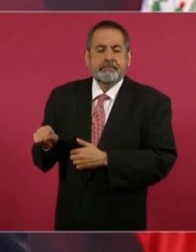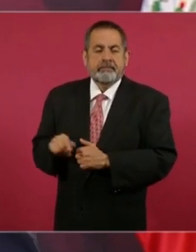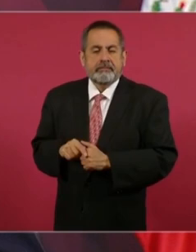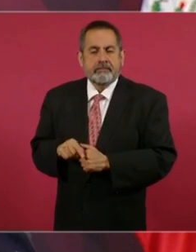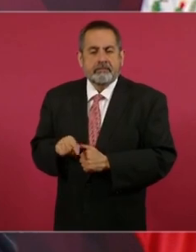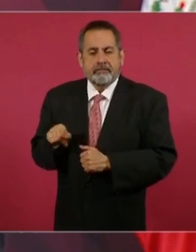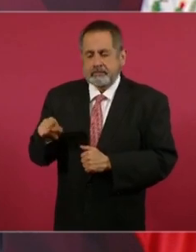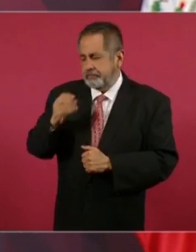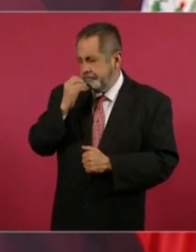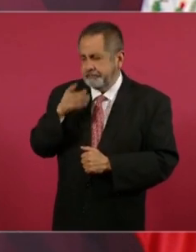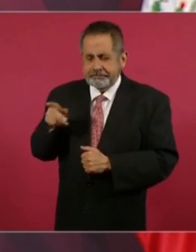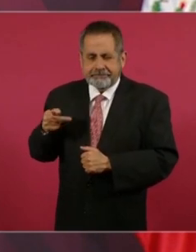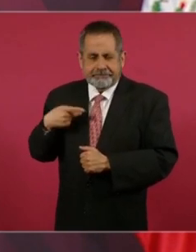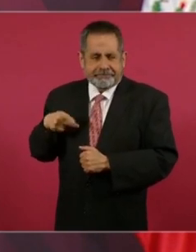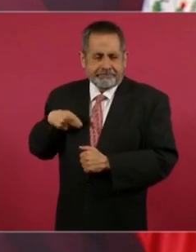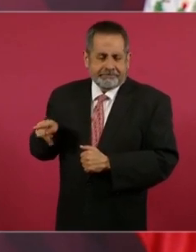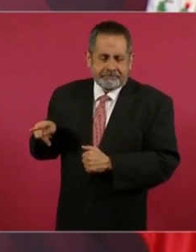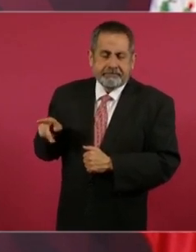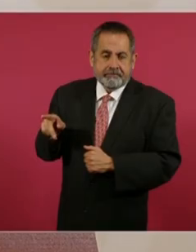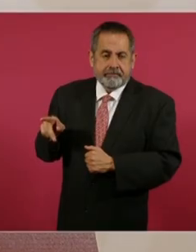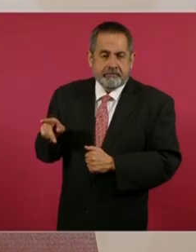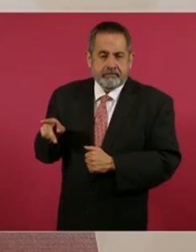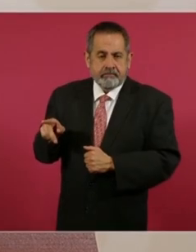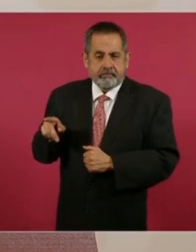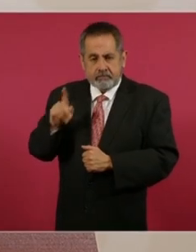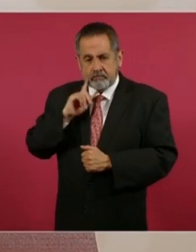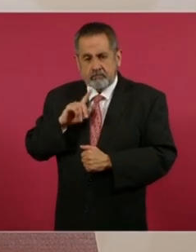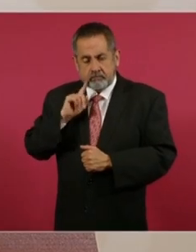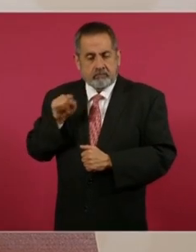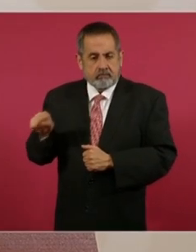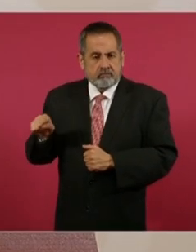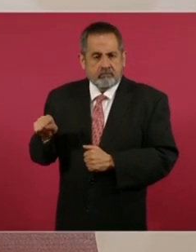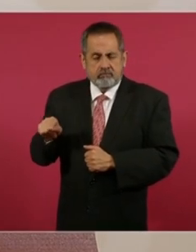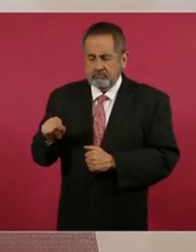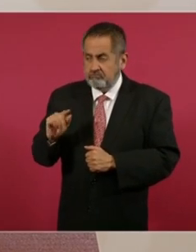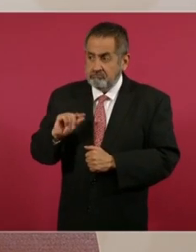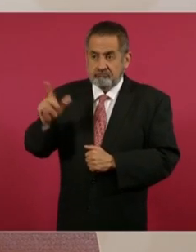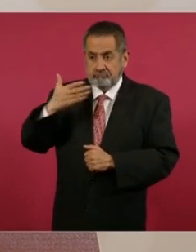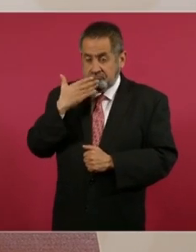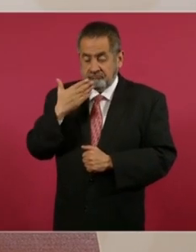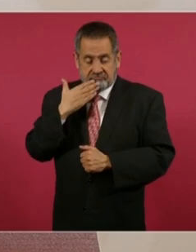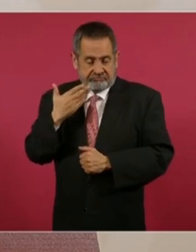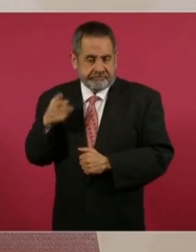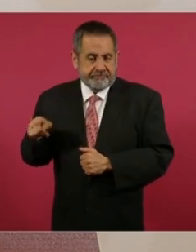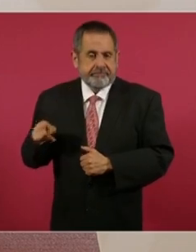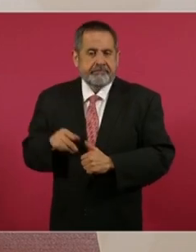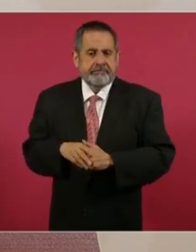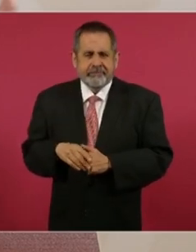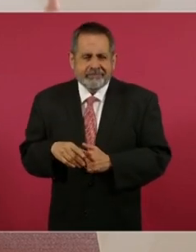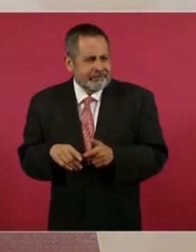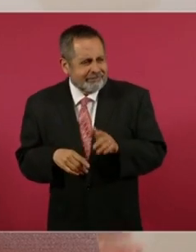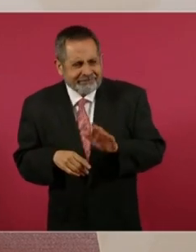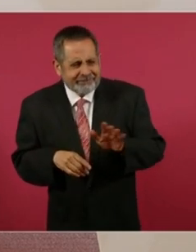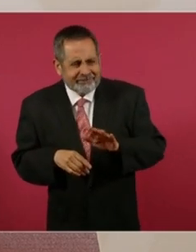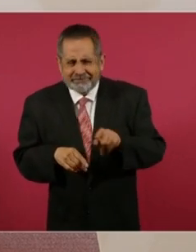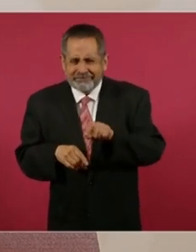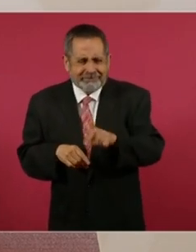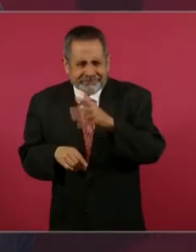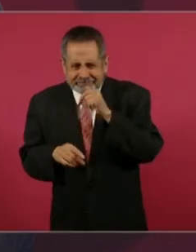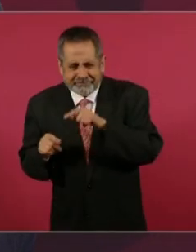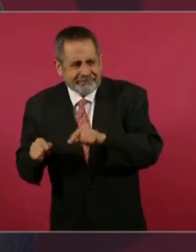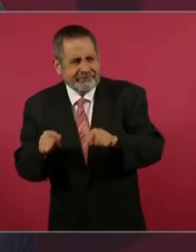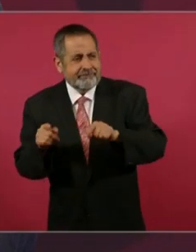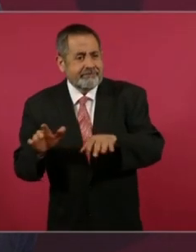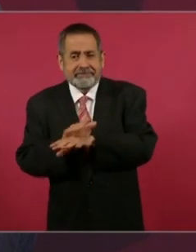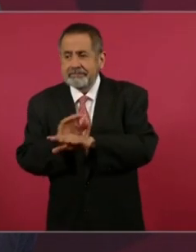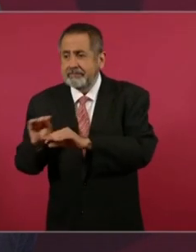un encanto, una mujer extraordinaria, le decía, no, tú no puedes.